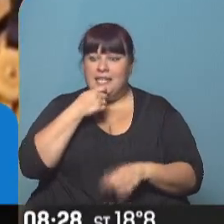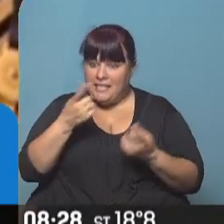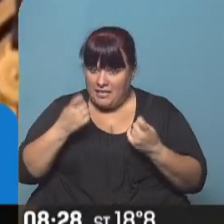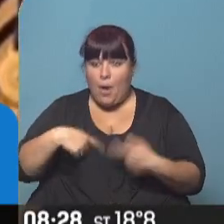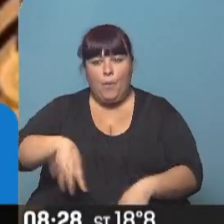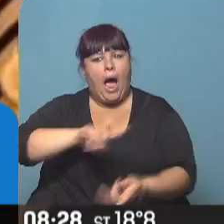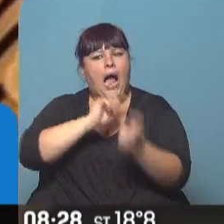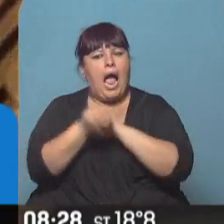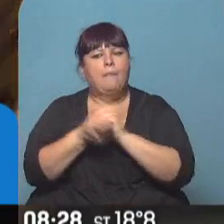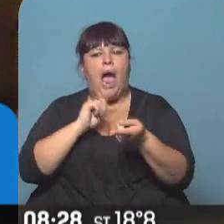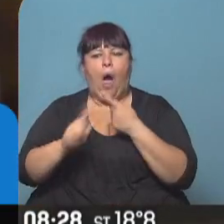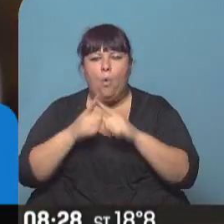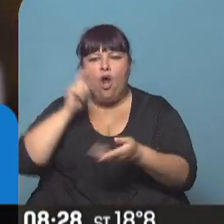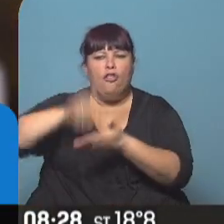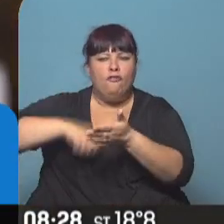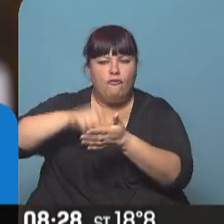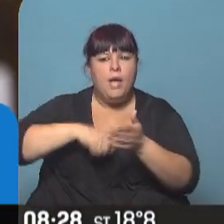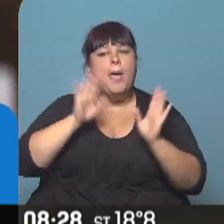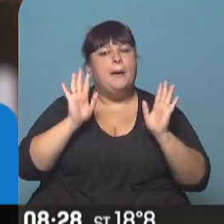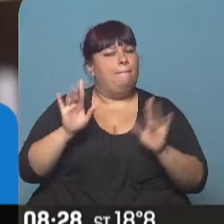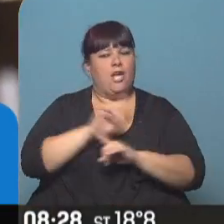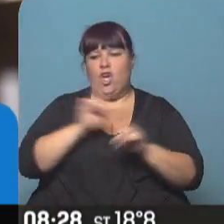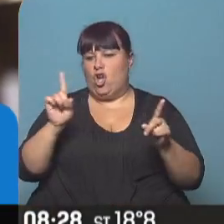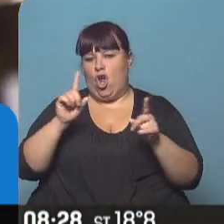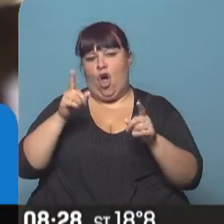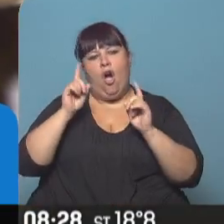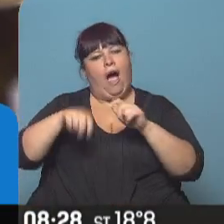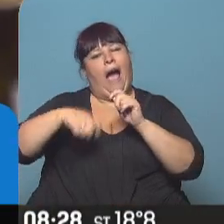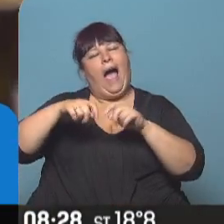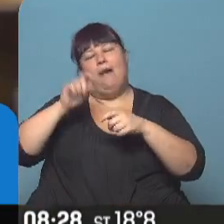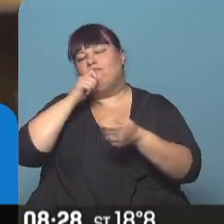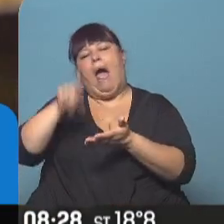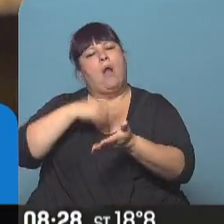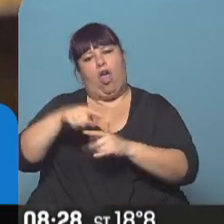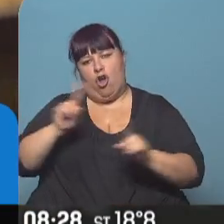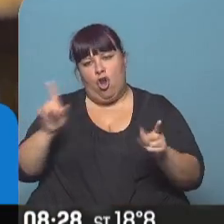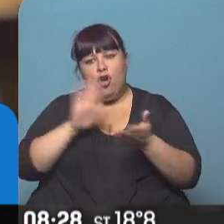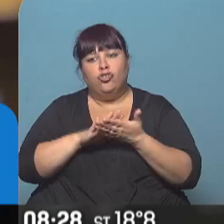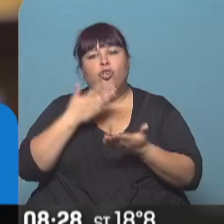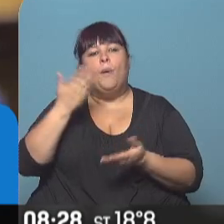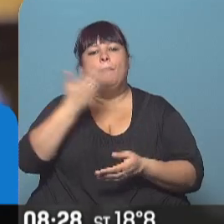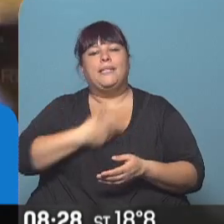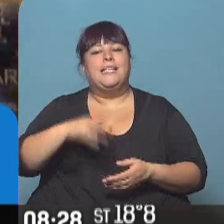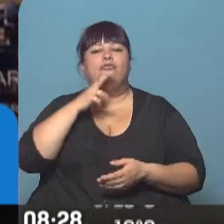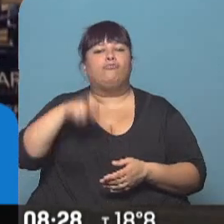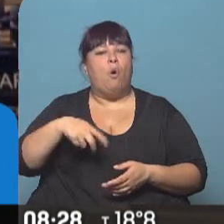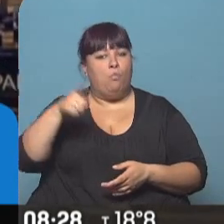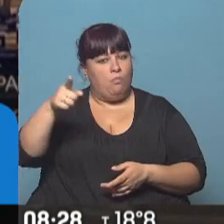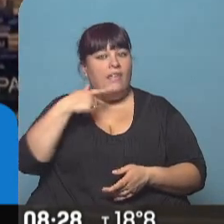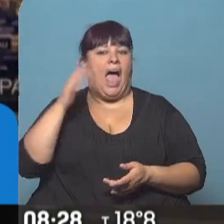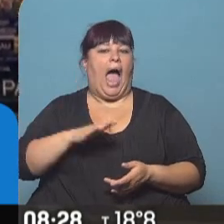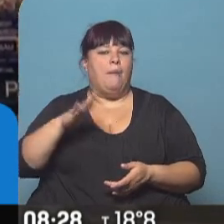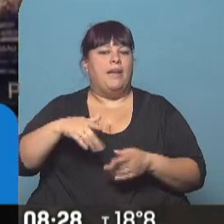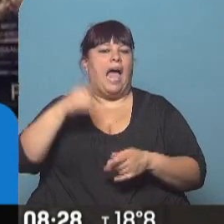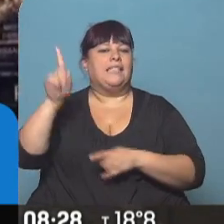se modifiquen acuerdos y entendimientos, pero que no se rompan los mismos. Esto en alusión al presidente americano Donald Trump, que amenaza